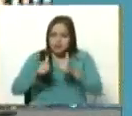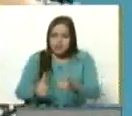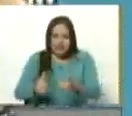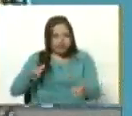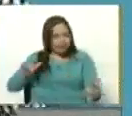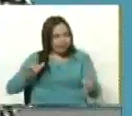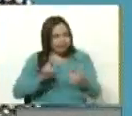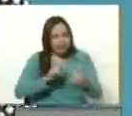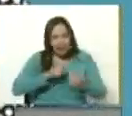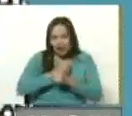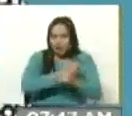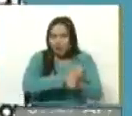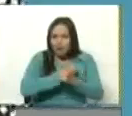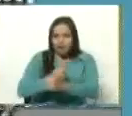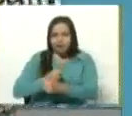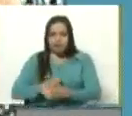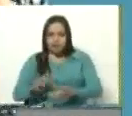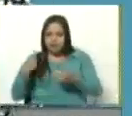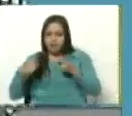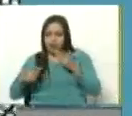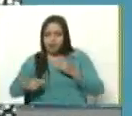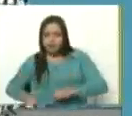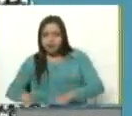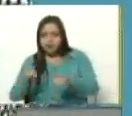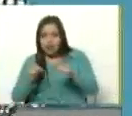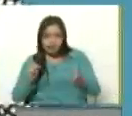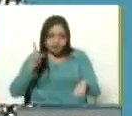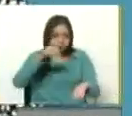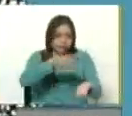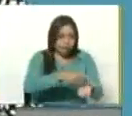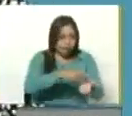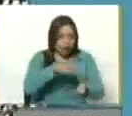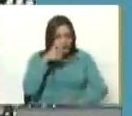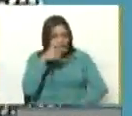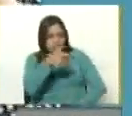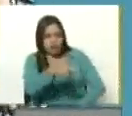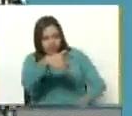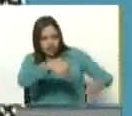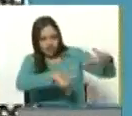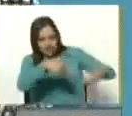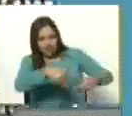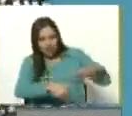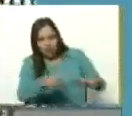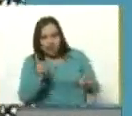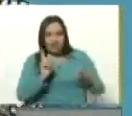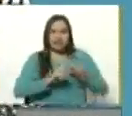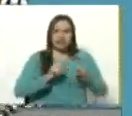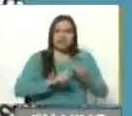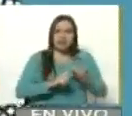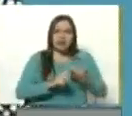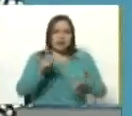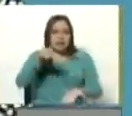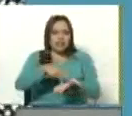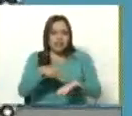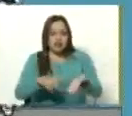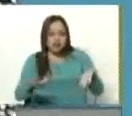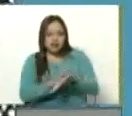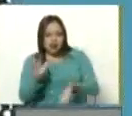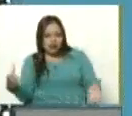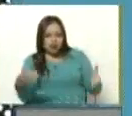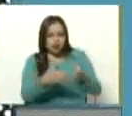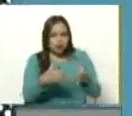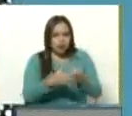cariño, y en esas visitas que he tenido como observadora electoral, miembro de la red